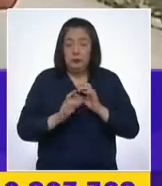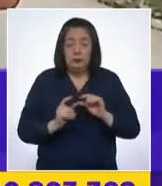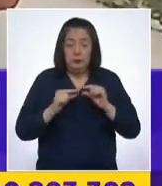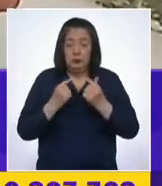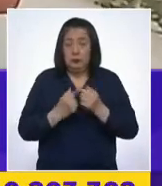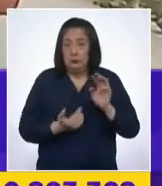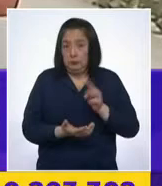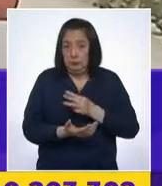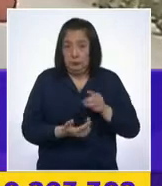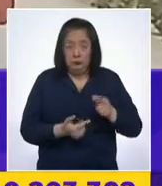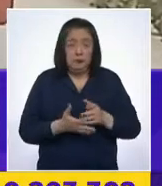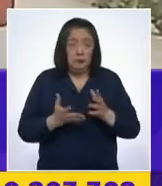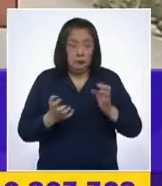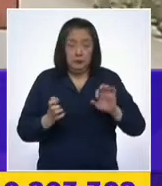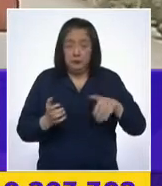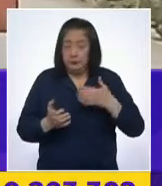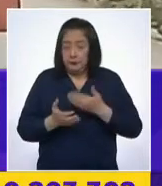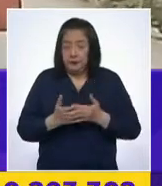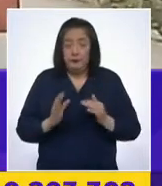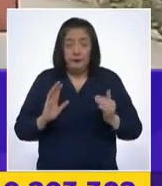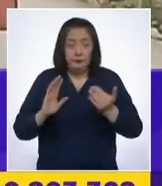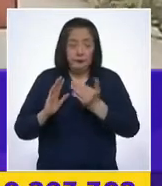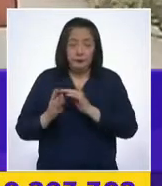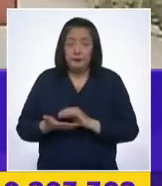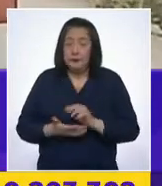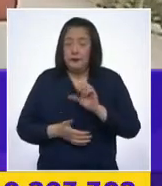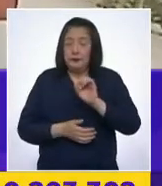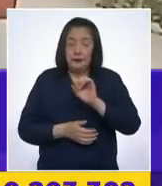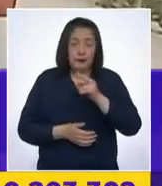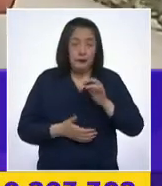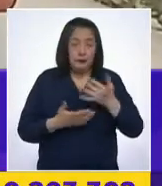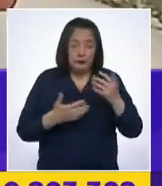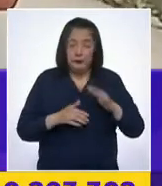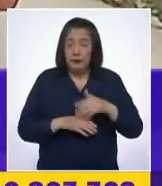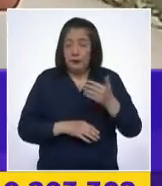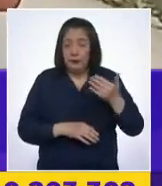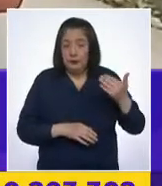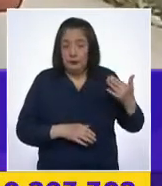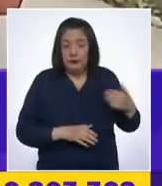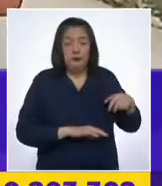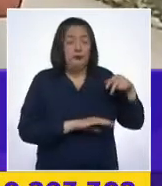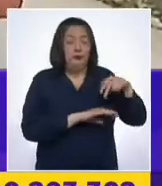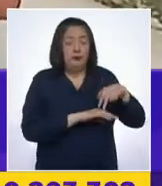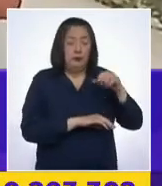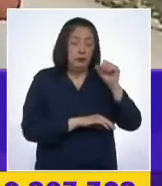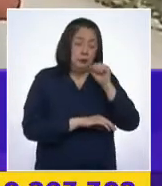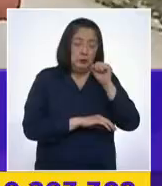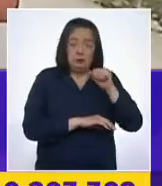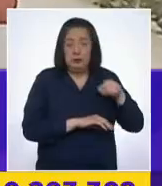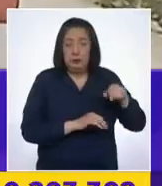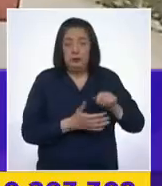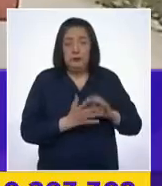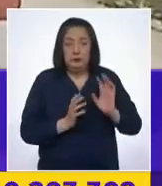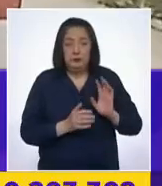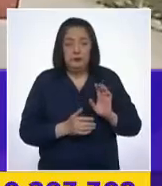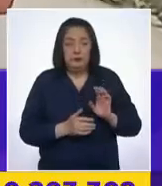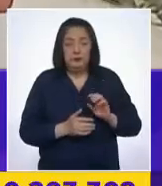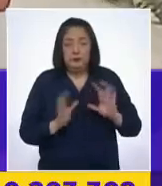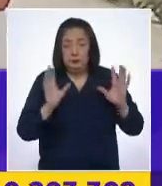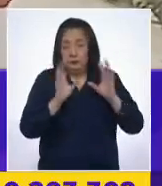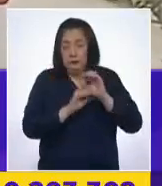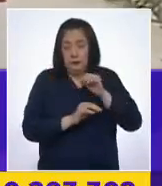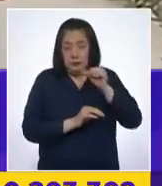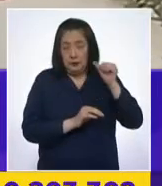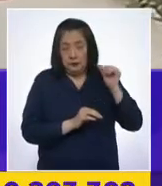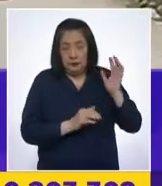decía, pretendía llegar hasta la ciudad de Sechura luego de haber participado en un evento la noche de